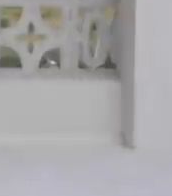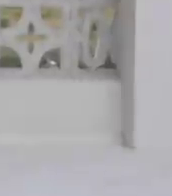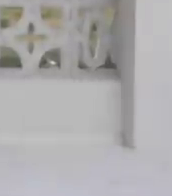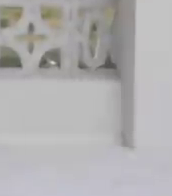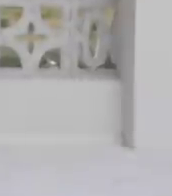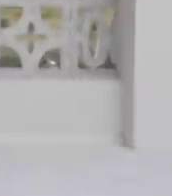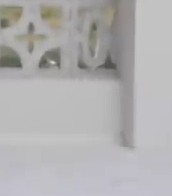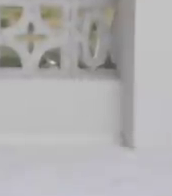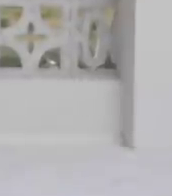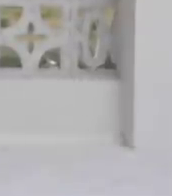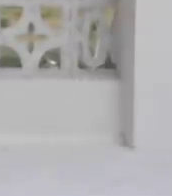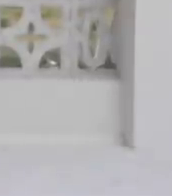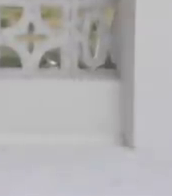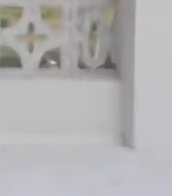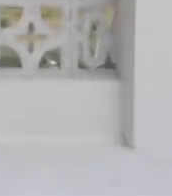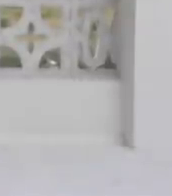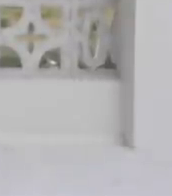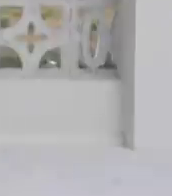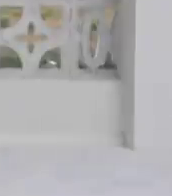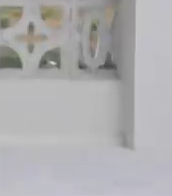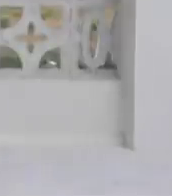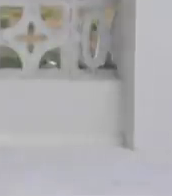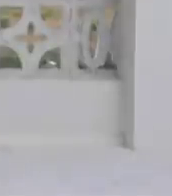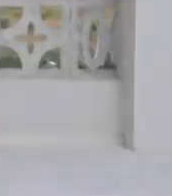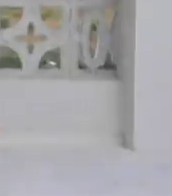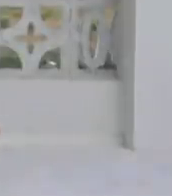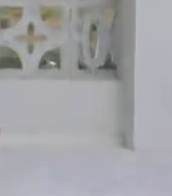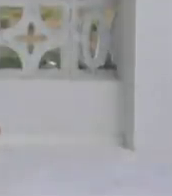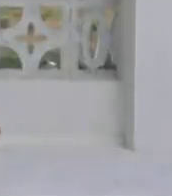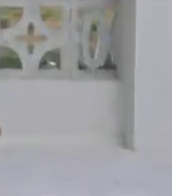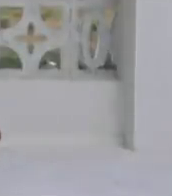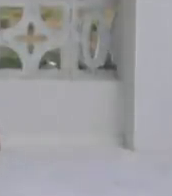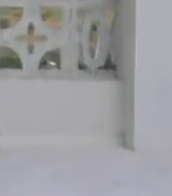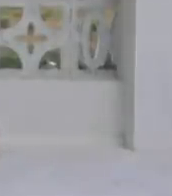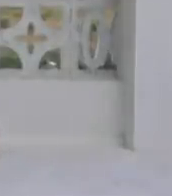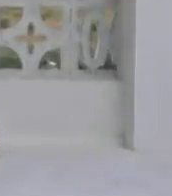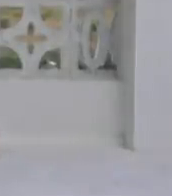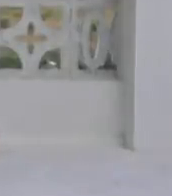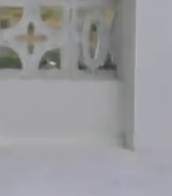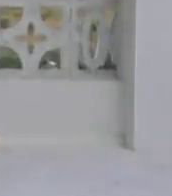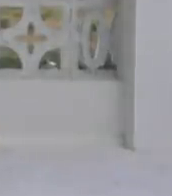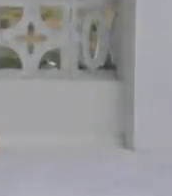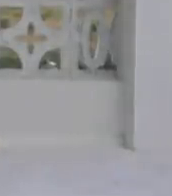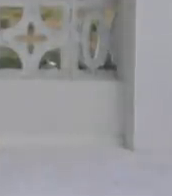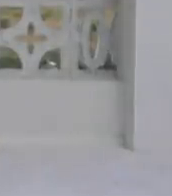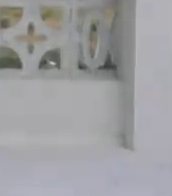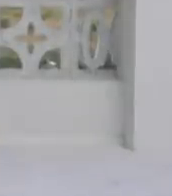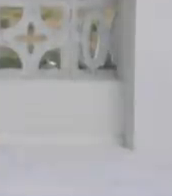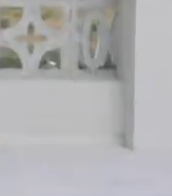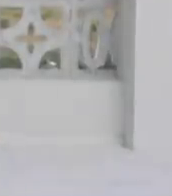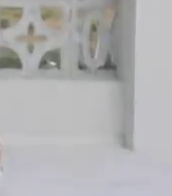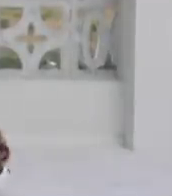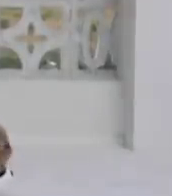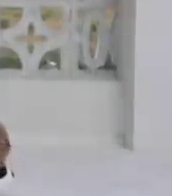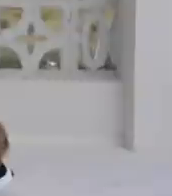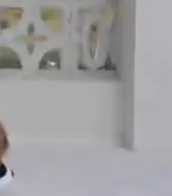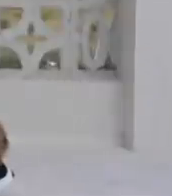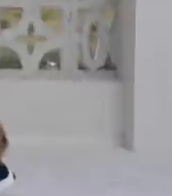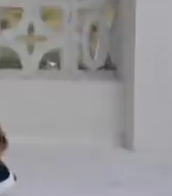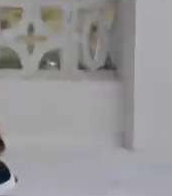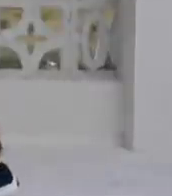3, 4, 5, 6, 7, 8. Giramos